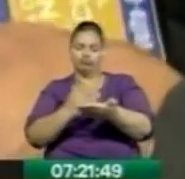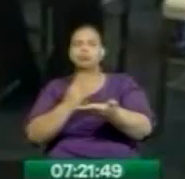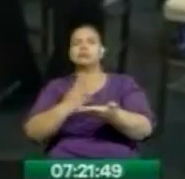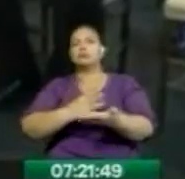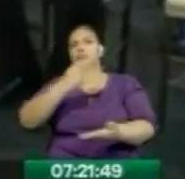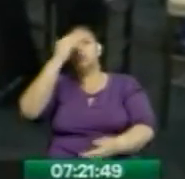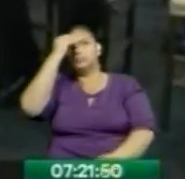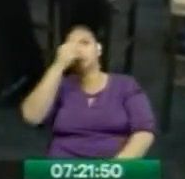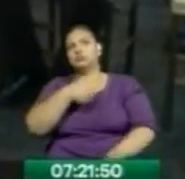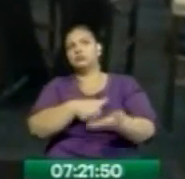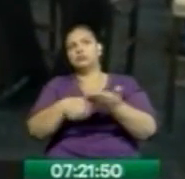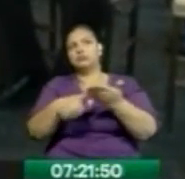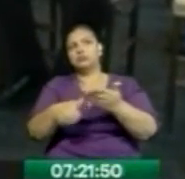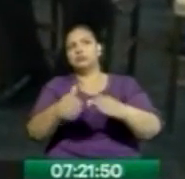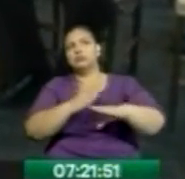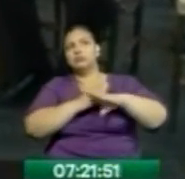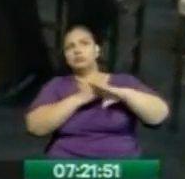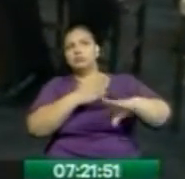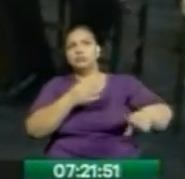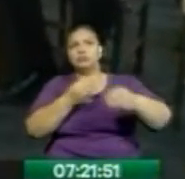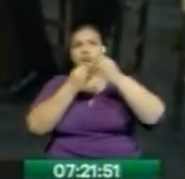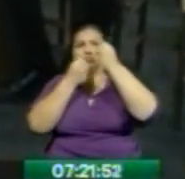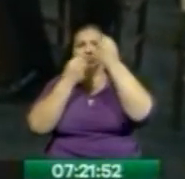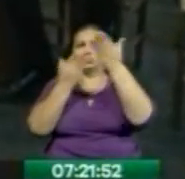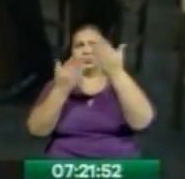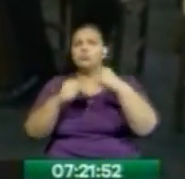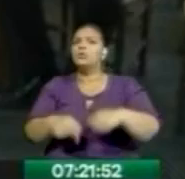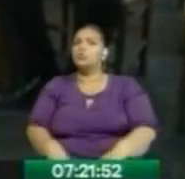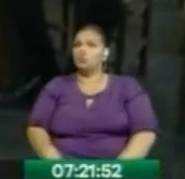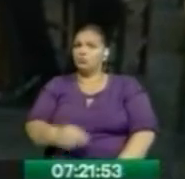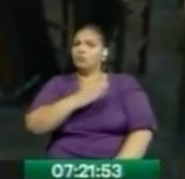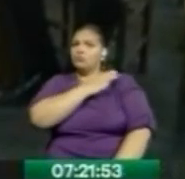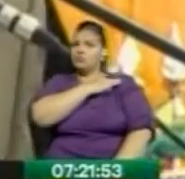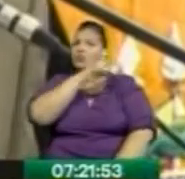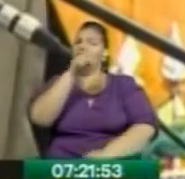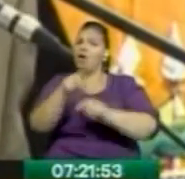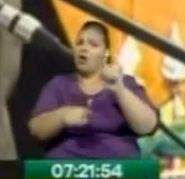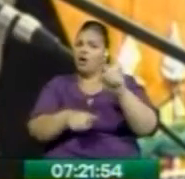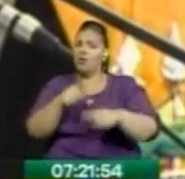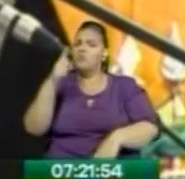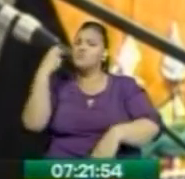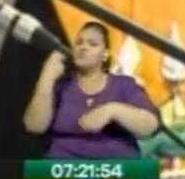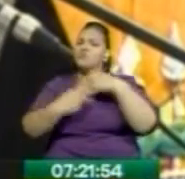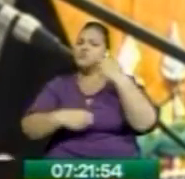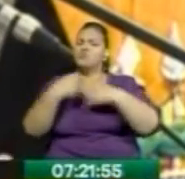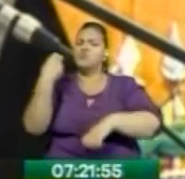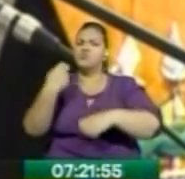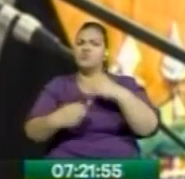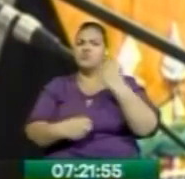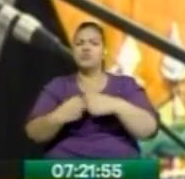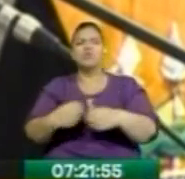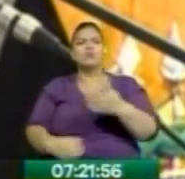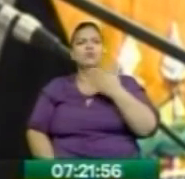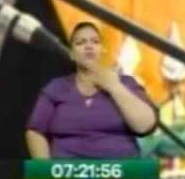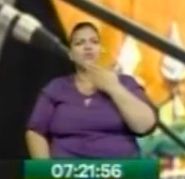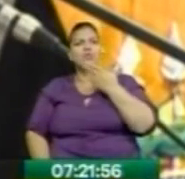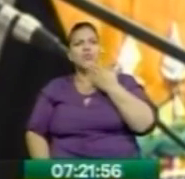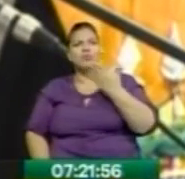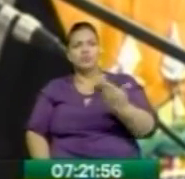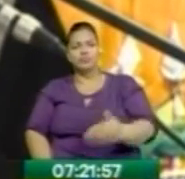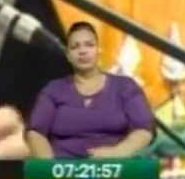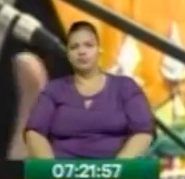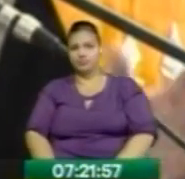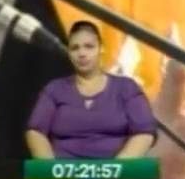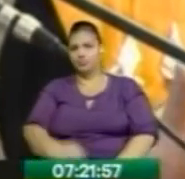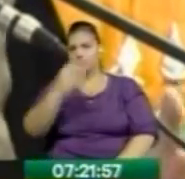también a las nuevas amenazas que han tenido que enfrentar los estados. Estas amenazas, particularmente como son para la frontera norte,